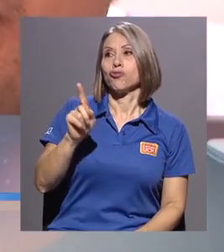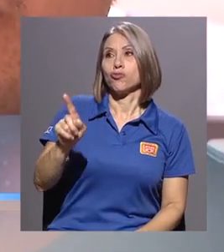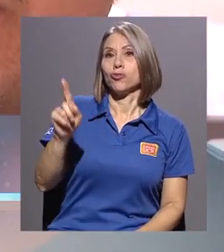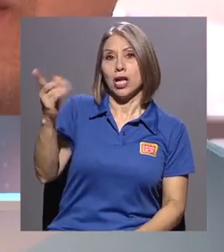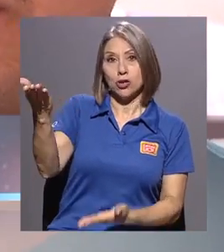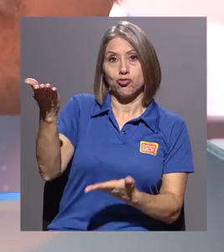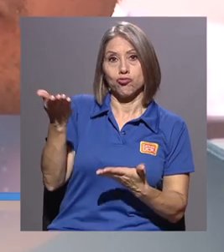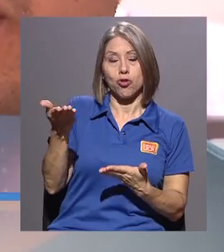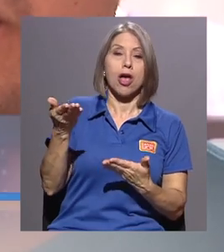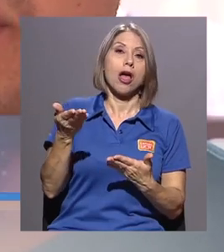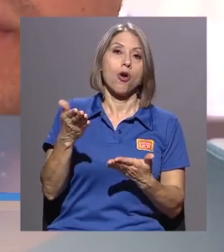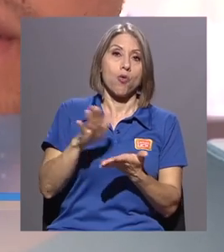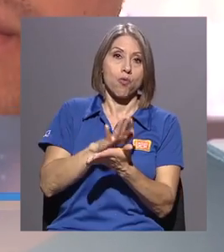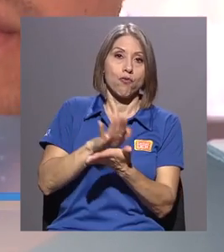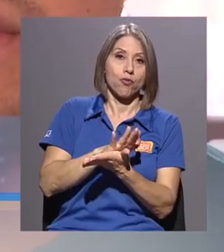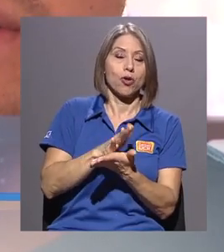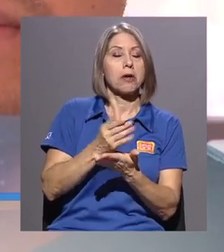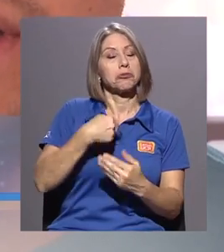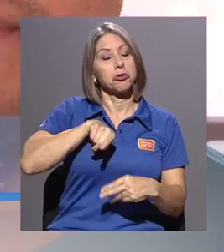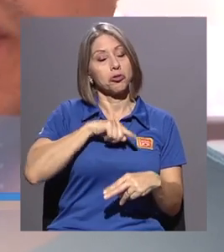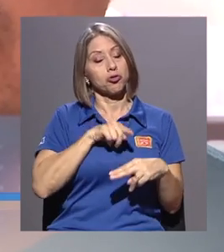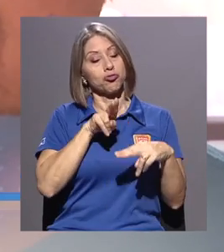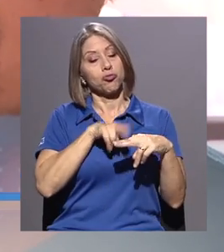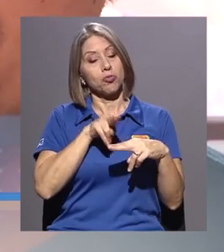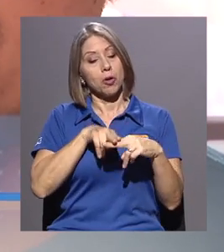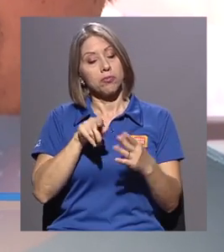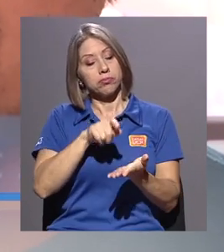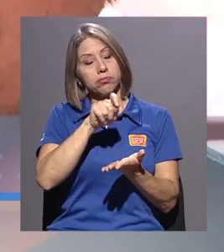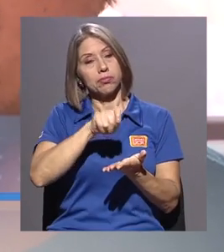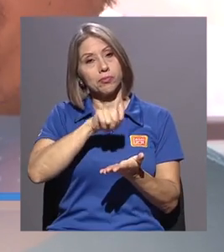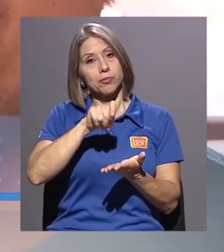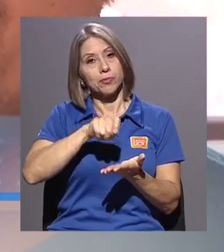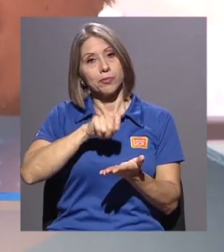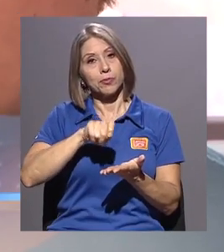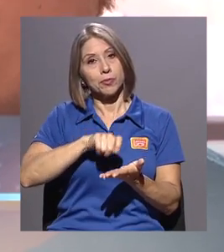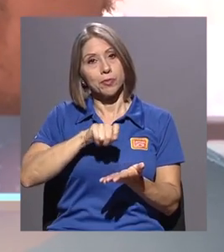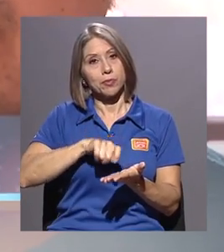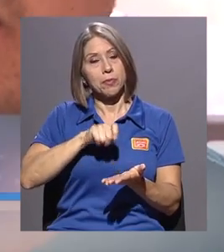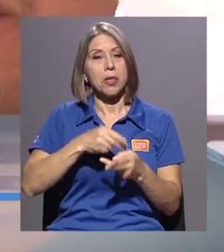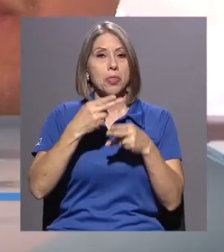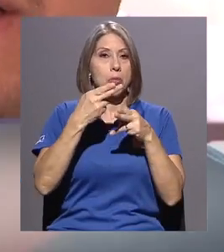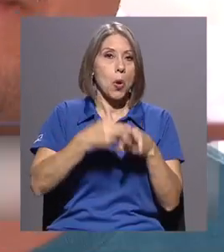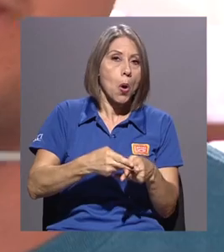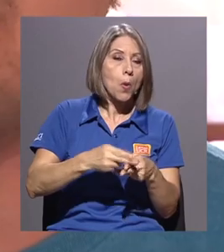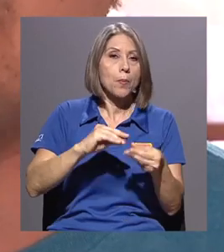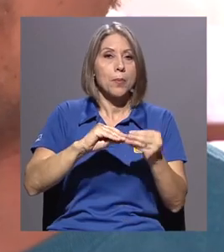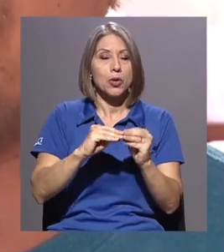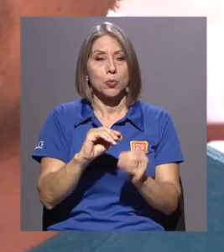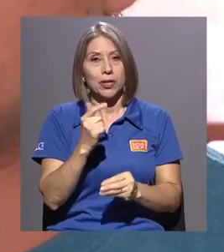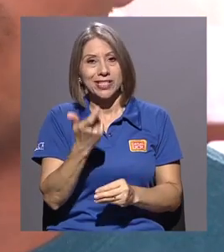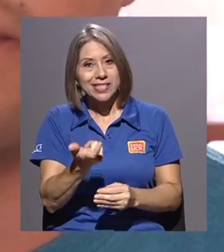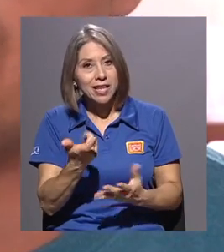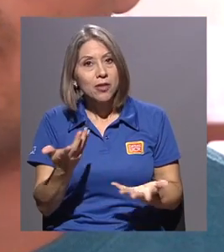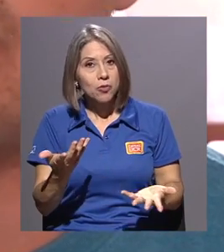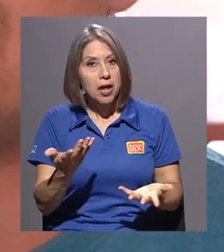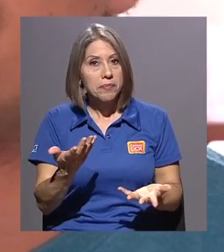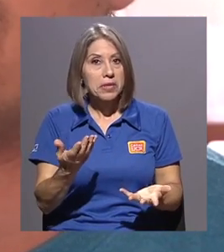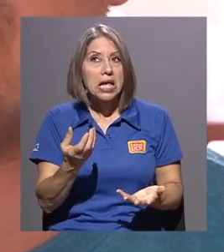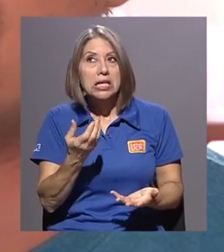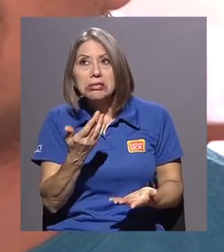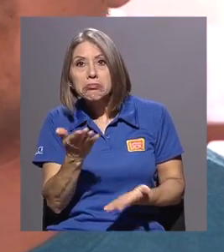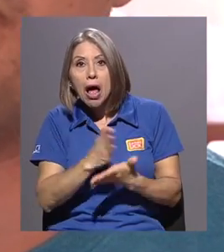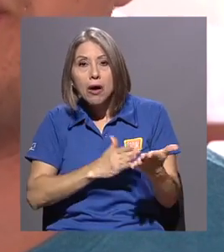fórmula donde teníamos que poner nuestros datos, ¿verdad? Teníamos que poner nombre, cédula, si hemos tenido alguna